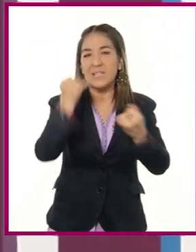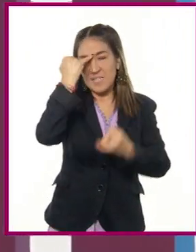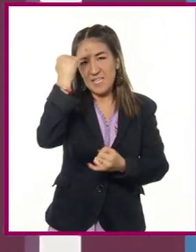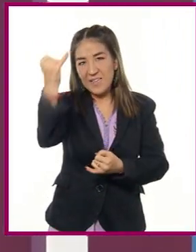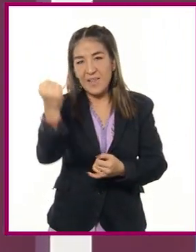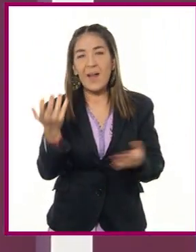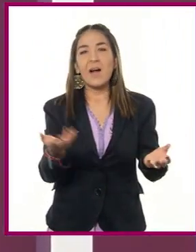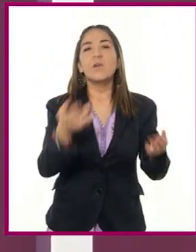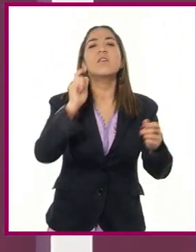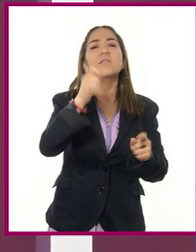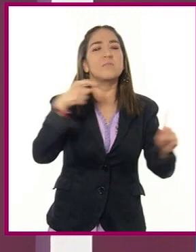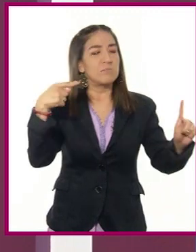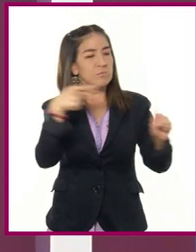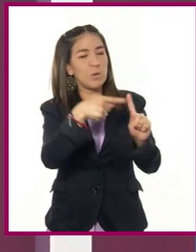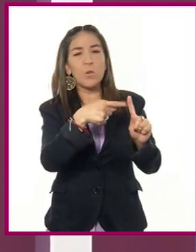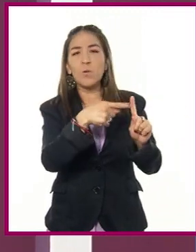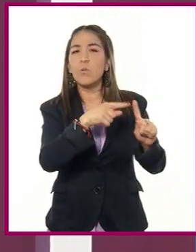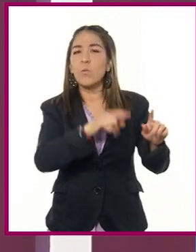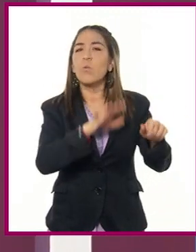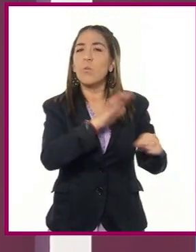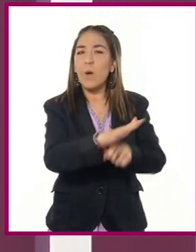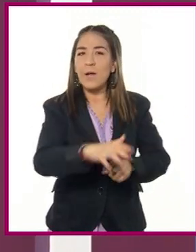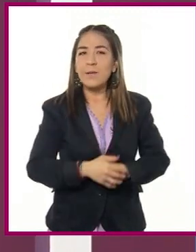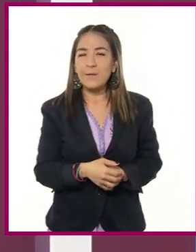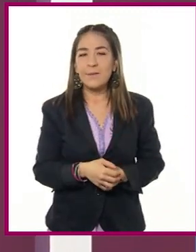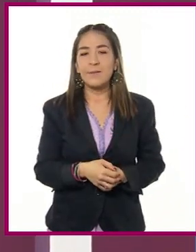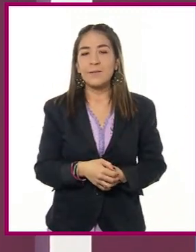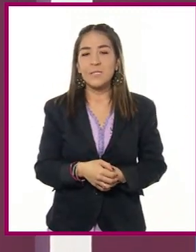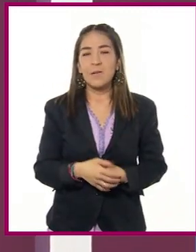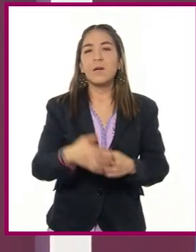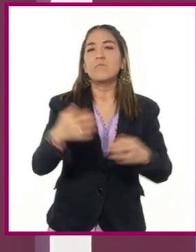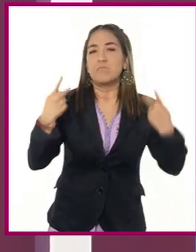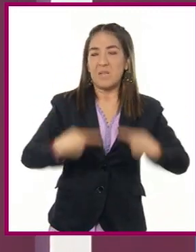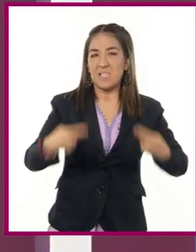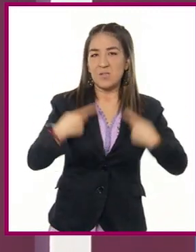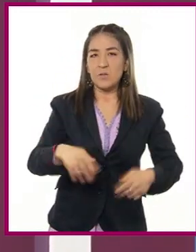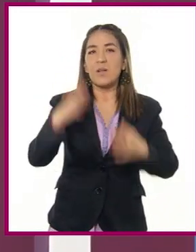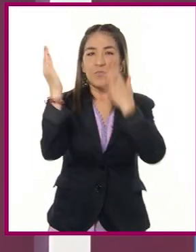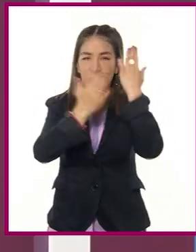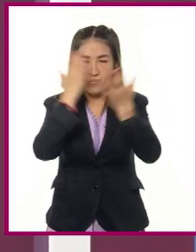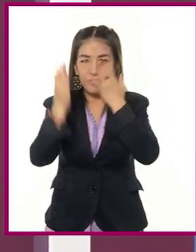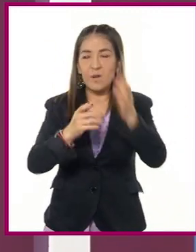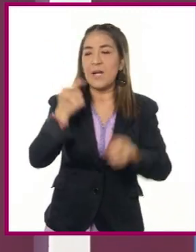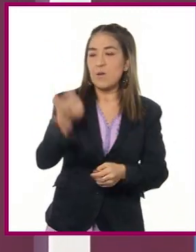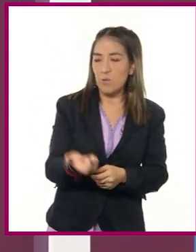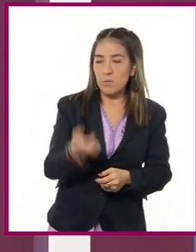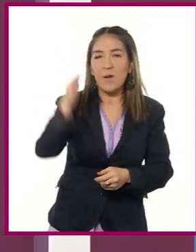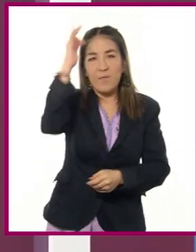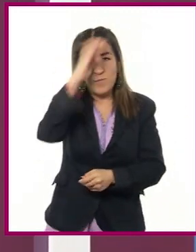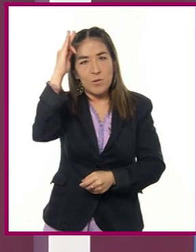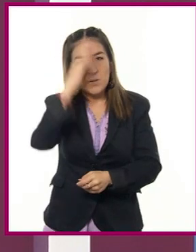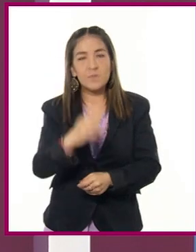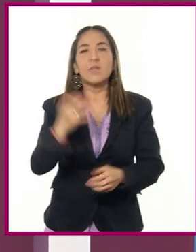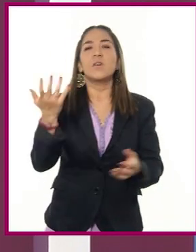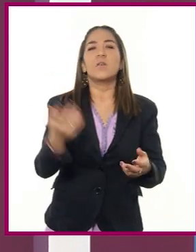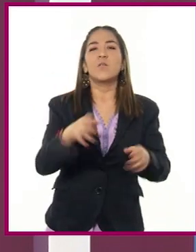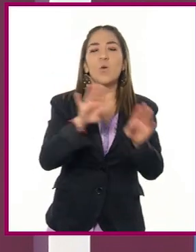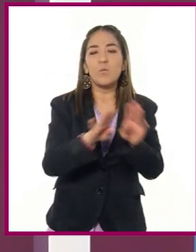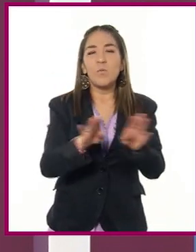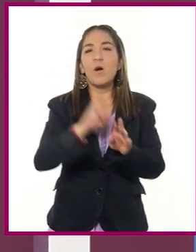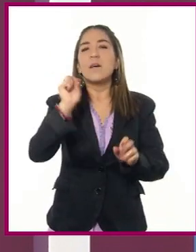ideas cuya trama básica es compartida por economistas, filósofos, sociólogos,